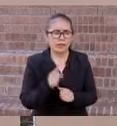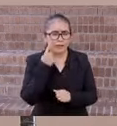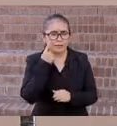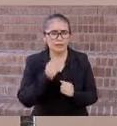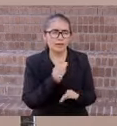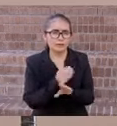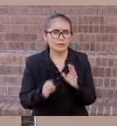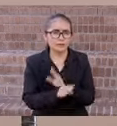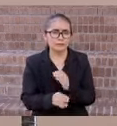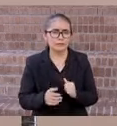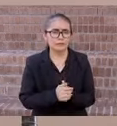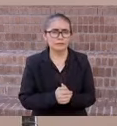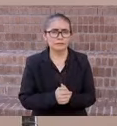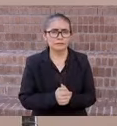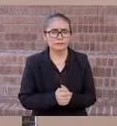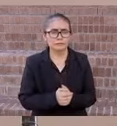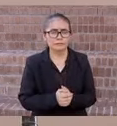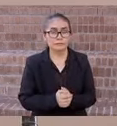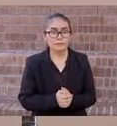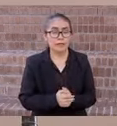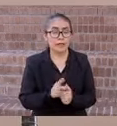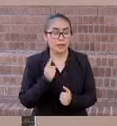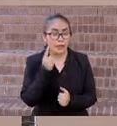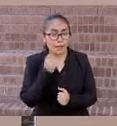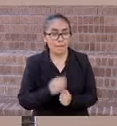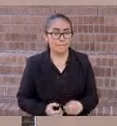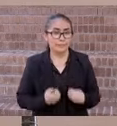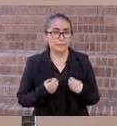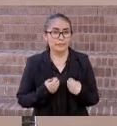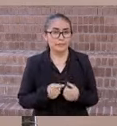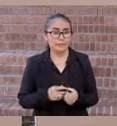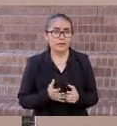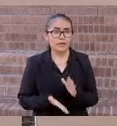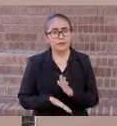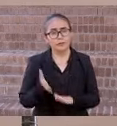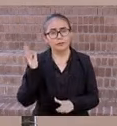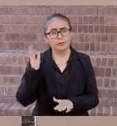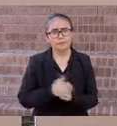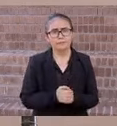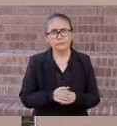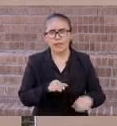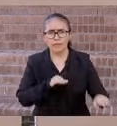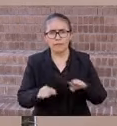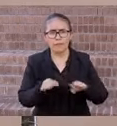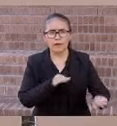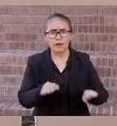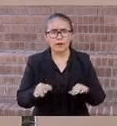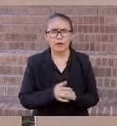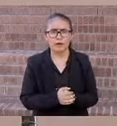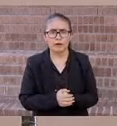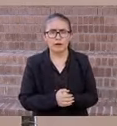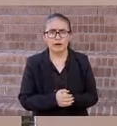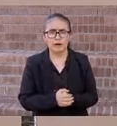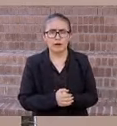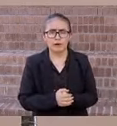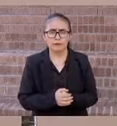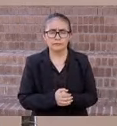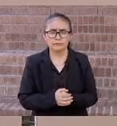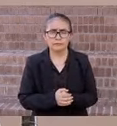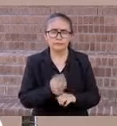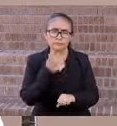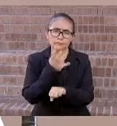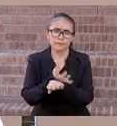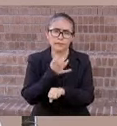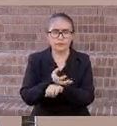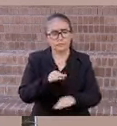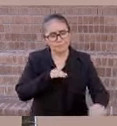cosas las vueltas que da la vida quienes se fueron a buscarse la vida en